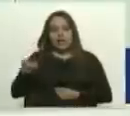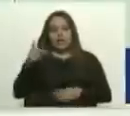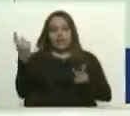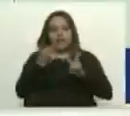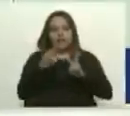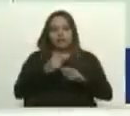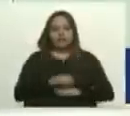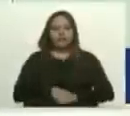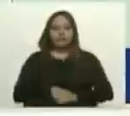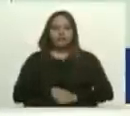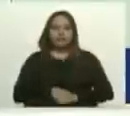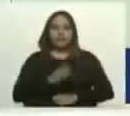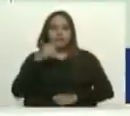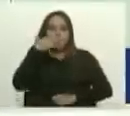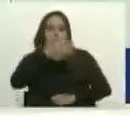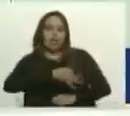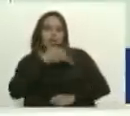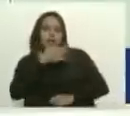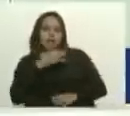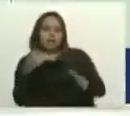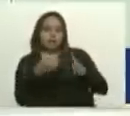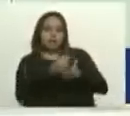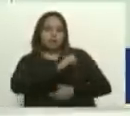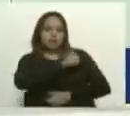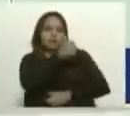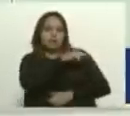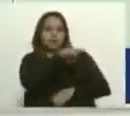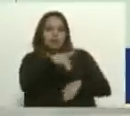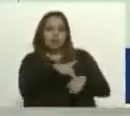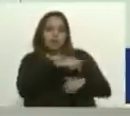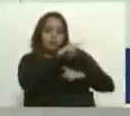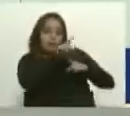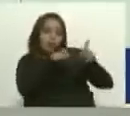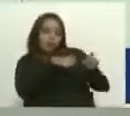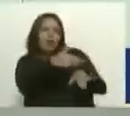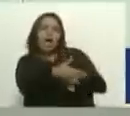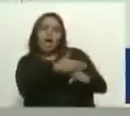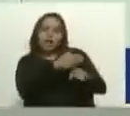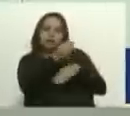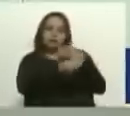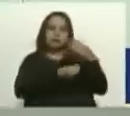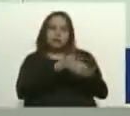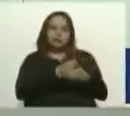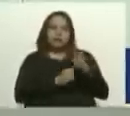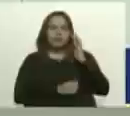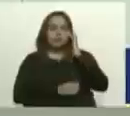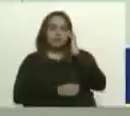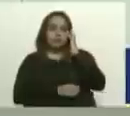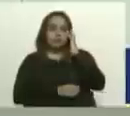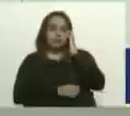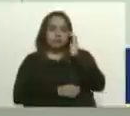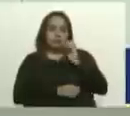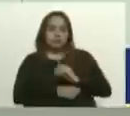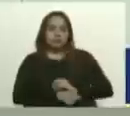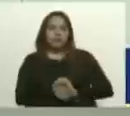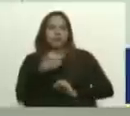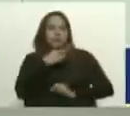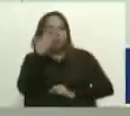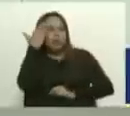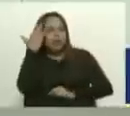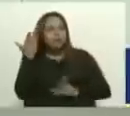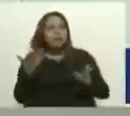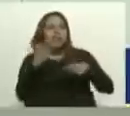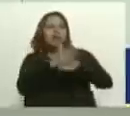buenas tardes a la Dirección Nacional. La pregunta tiene que ver con lo que ya usted ha hecho referencia. Me gustaría saber qué